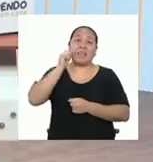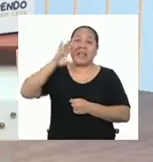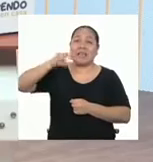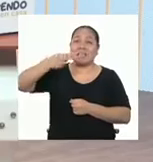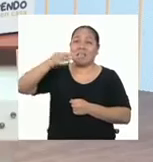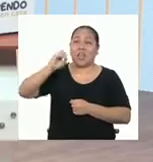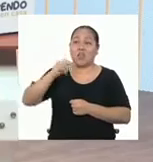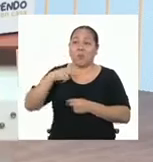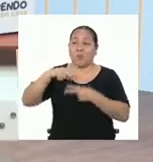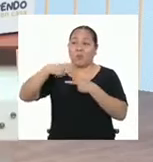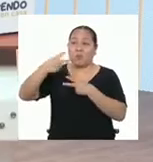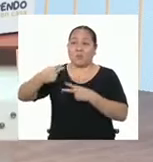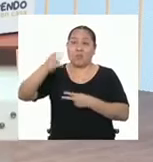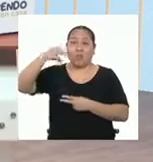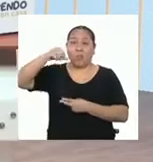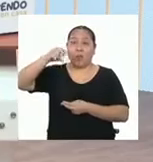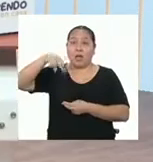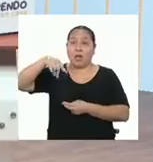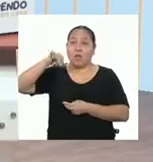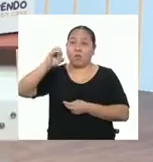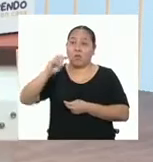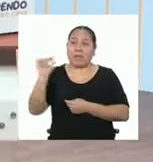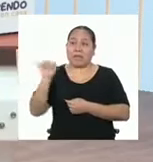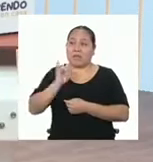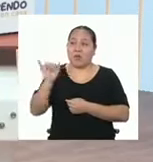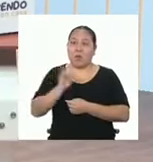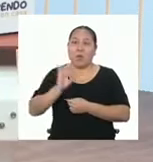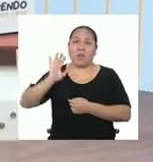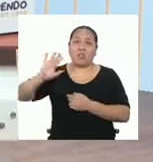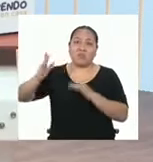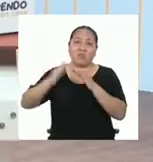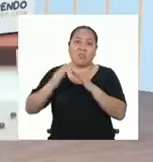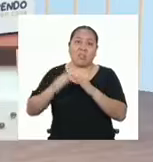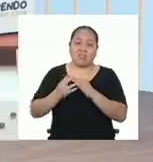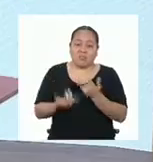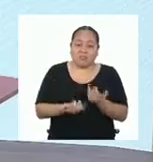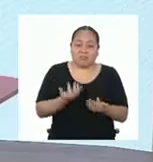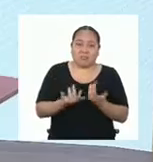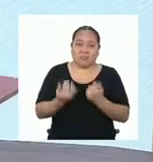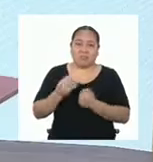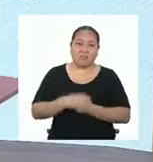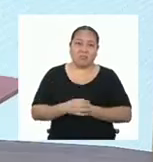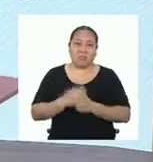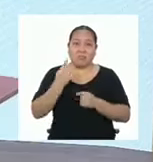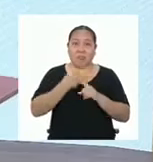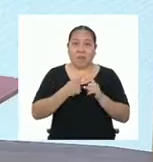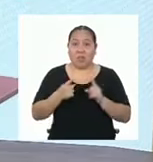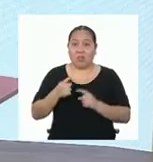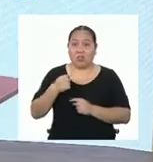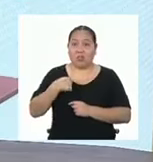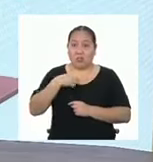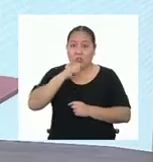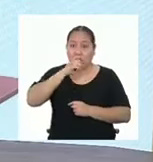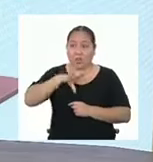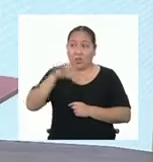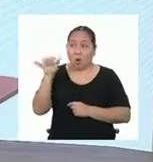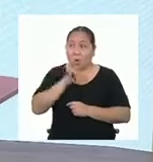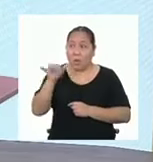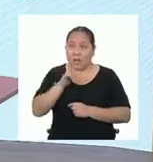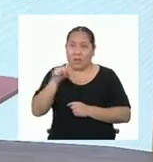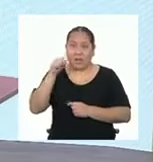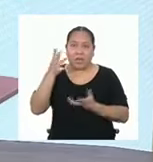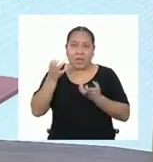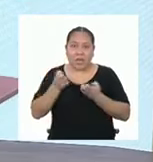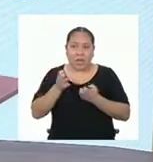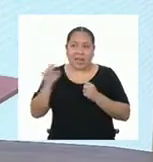vecino Manuel Quieren hacer un bioguerto igualito al mío en sus respectivas casas Pero cuando digo igualito me refiero a que quieren